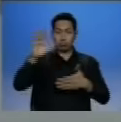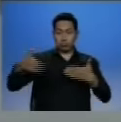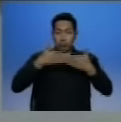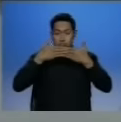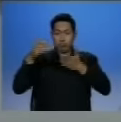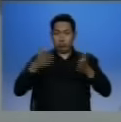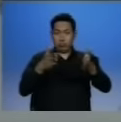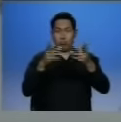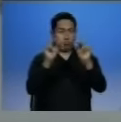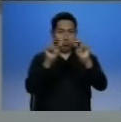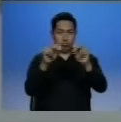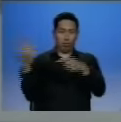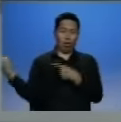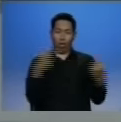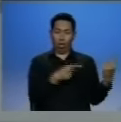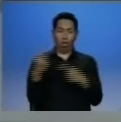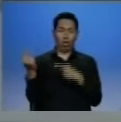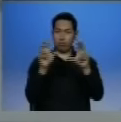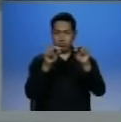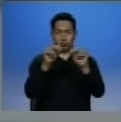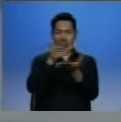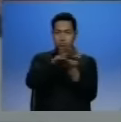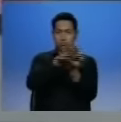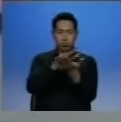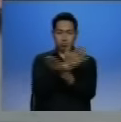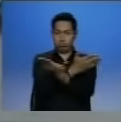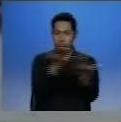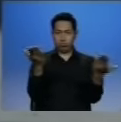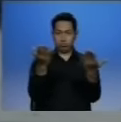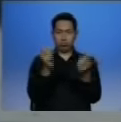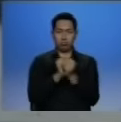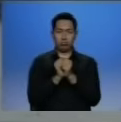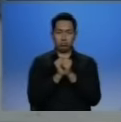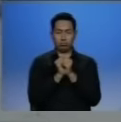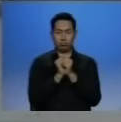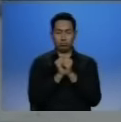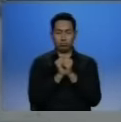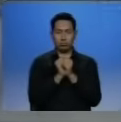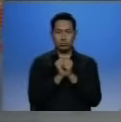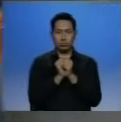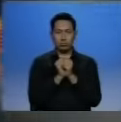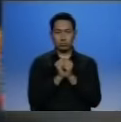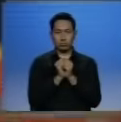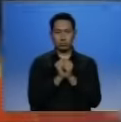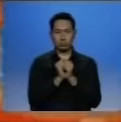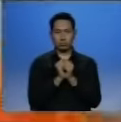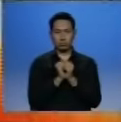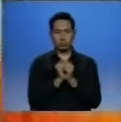ni enfrentamientos. De esta manera terminó la jornada en Carchi. Paola Andrade, Gama Noticias.